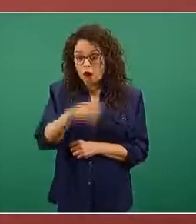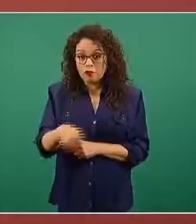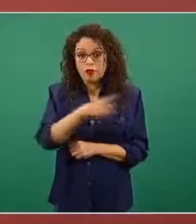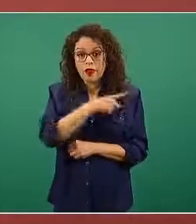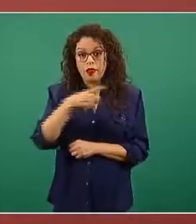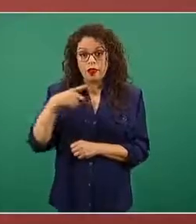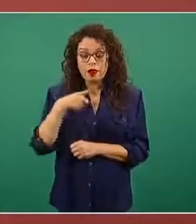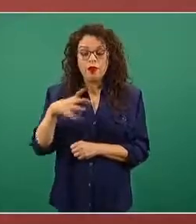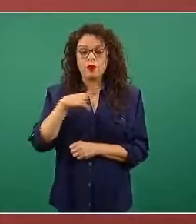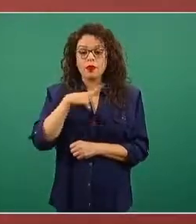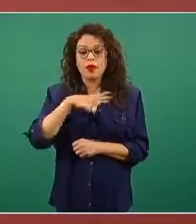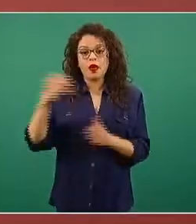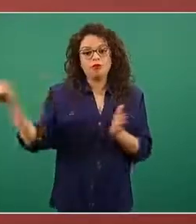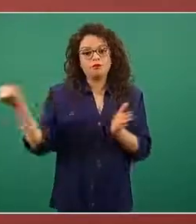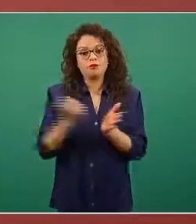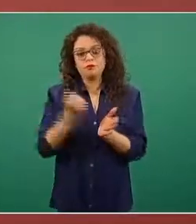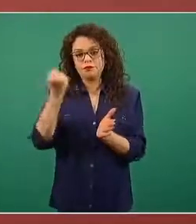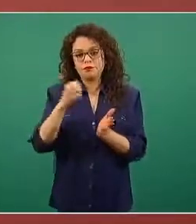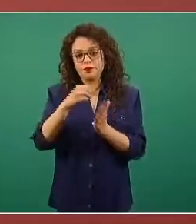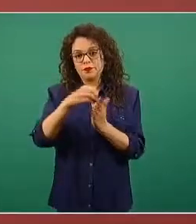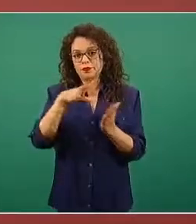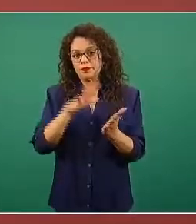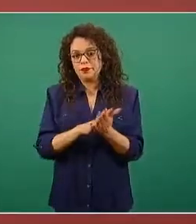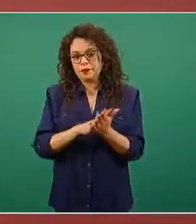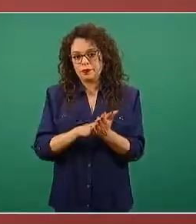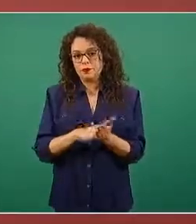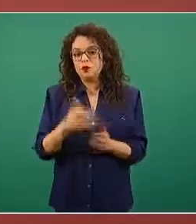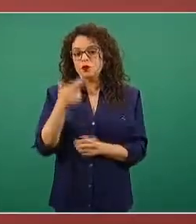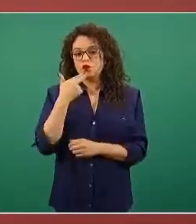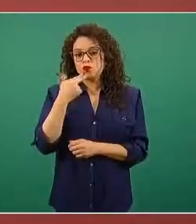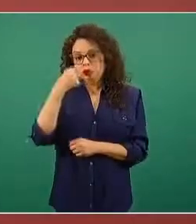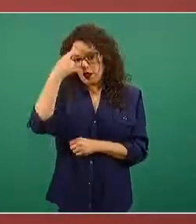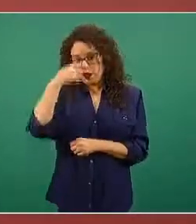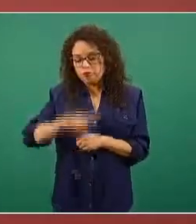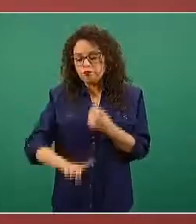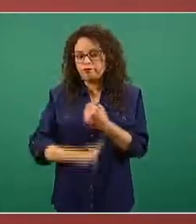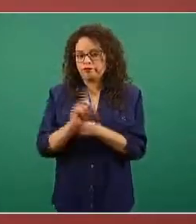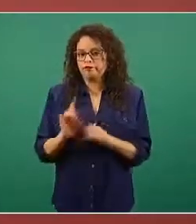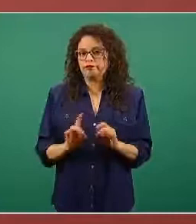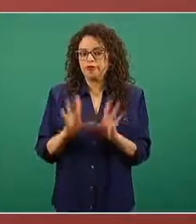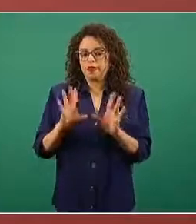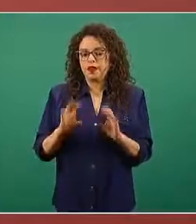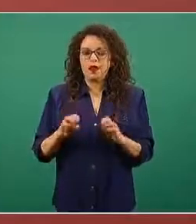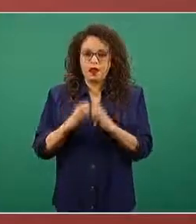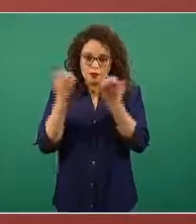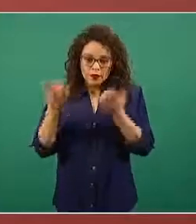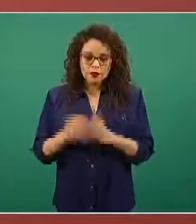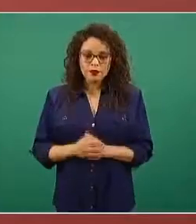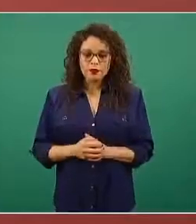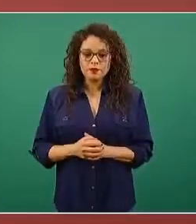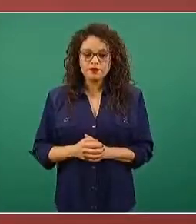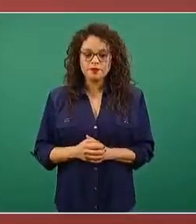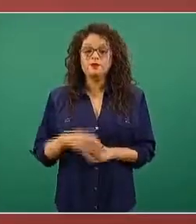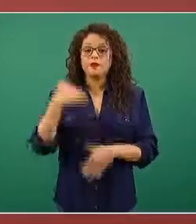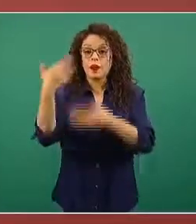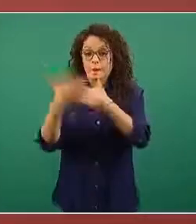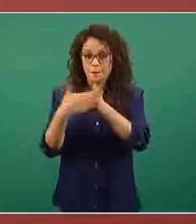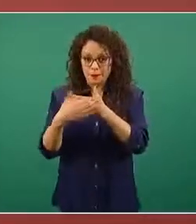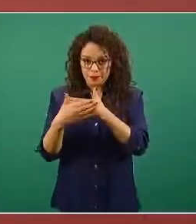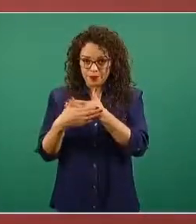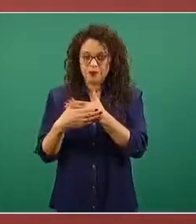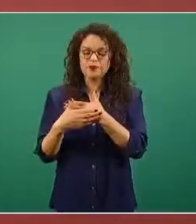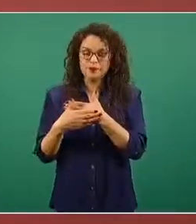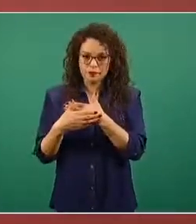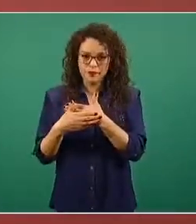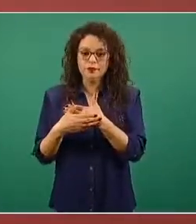territorio, tiene que tener como requisito la autorización de uso de emergencia, misma que está próxima a resolverse. Parte de las